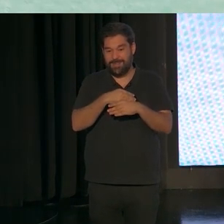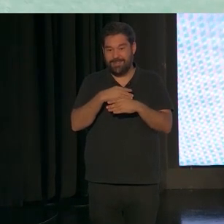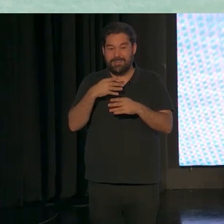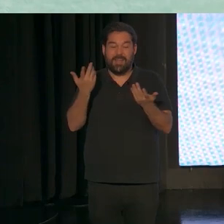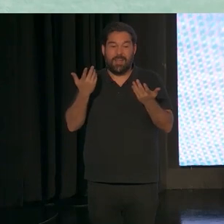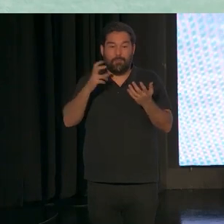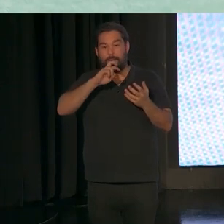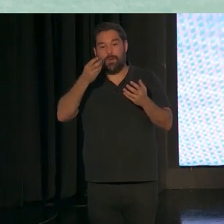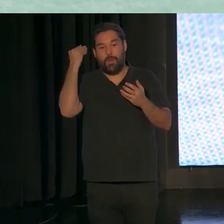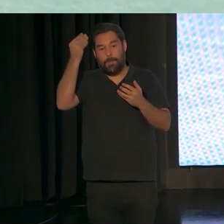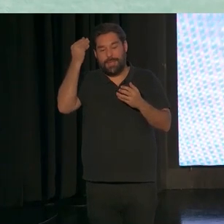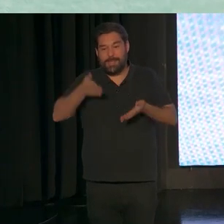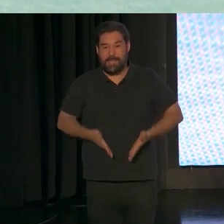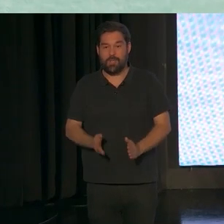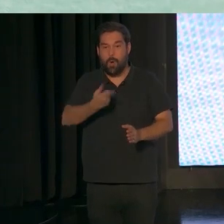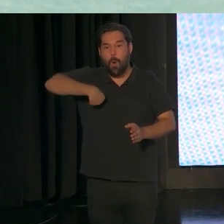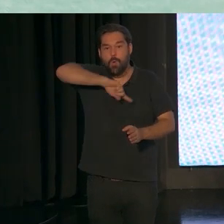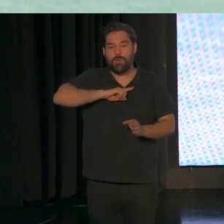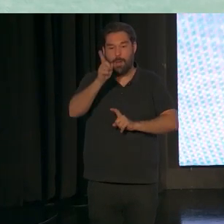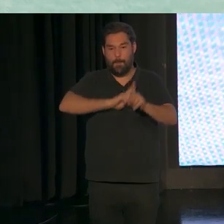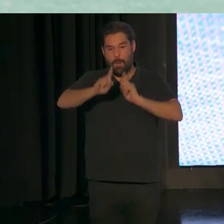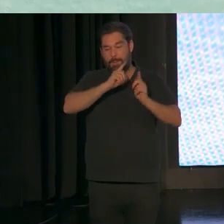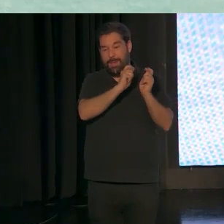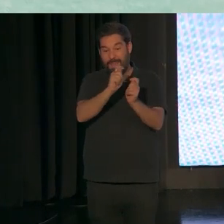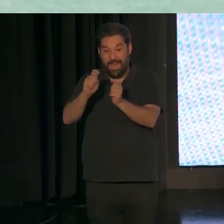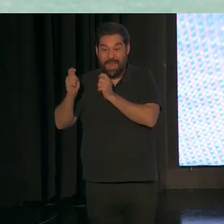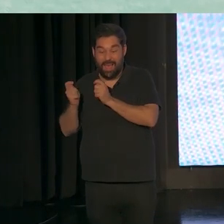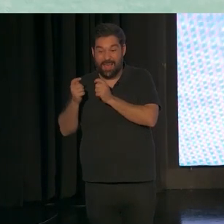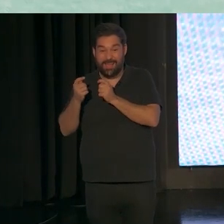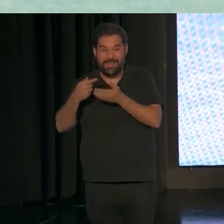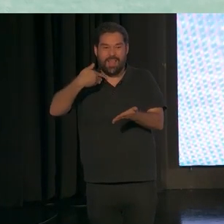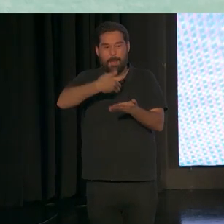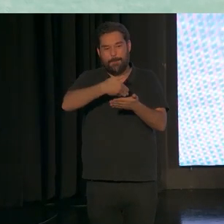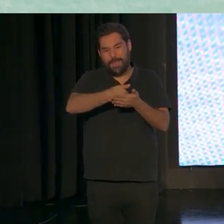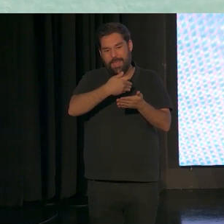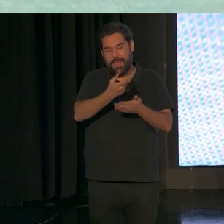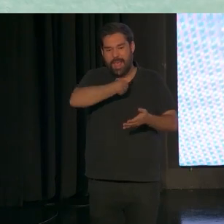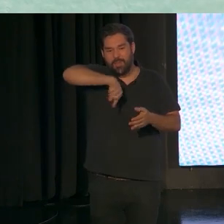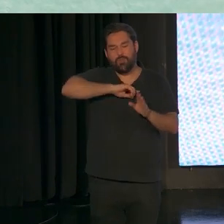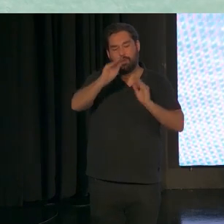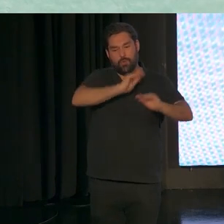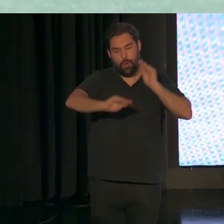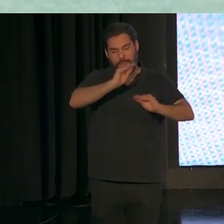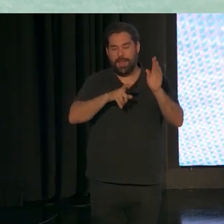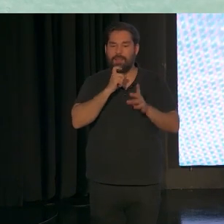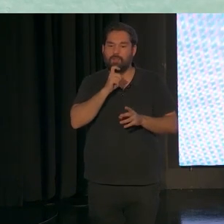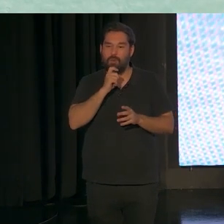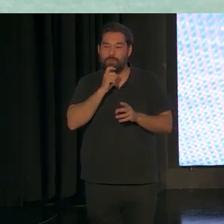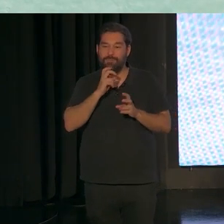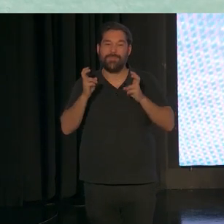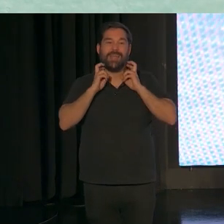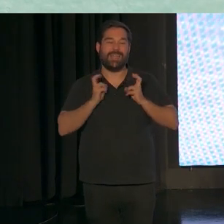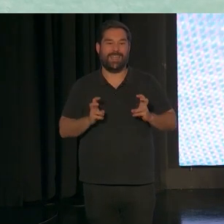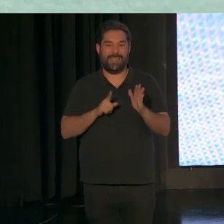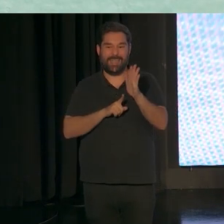que es a nosotros a quien se nos exige en muchas ocasiones que pongamos la solución el estrés no favorece para nada el desarrollo de